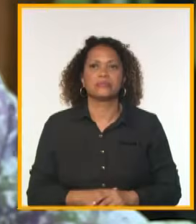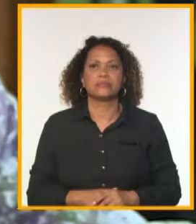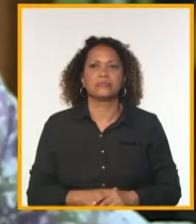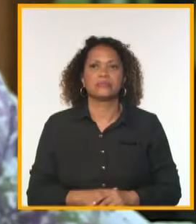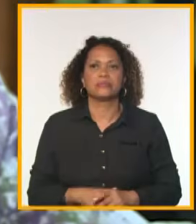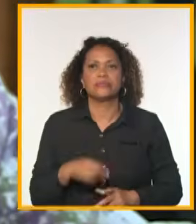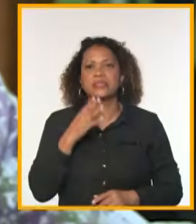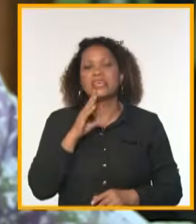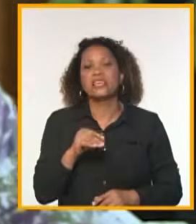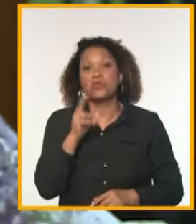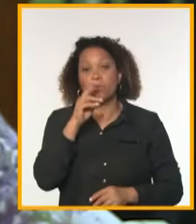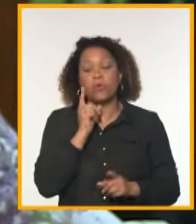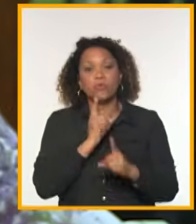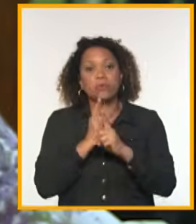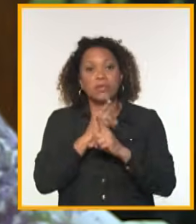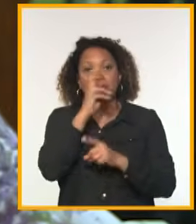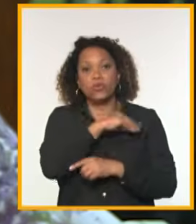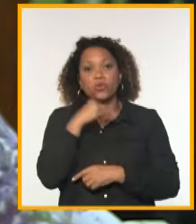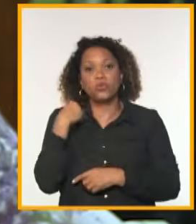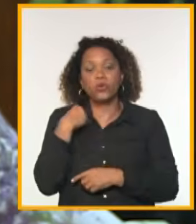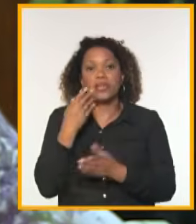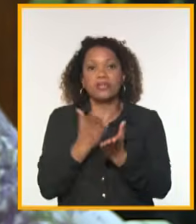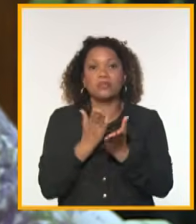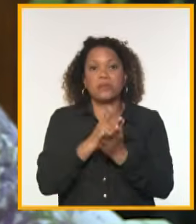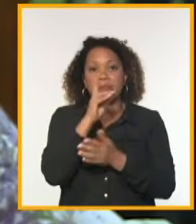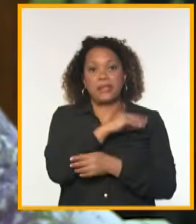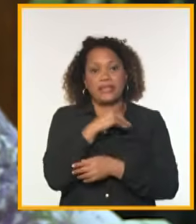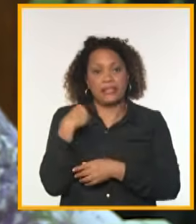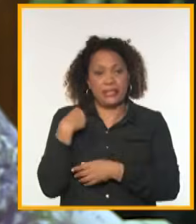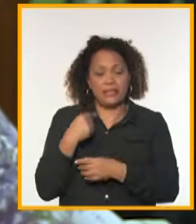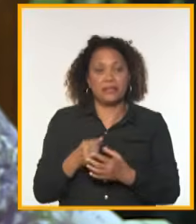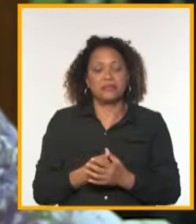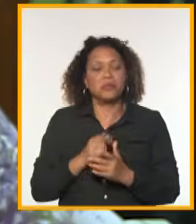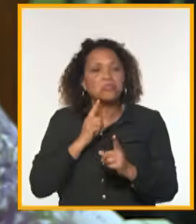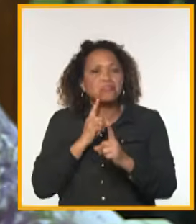Yo conozco al doctor Jorge Pérez desde que estudiamos medicina.